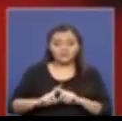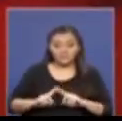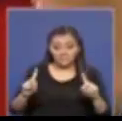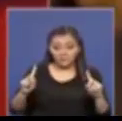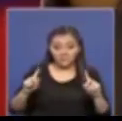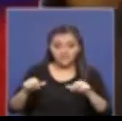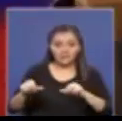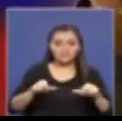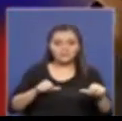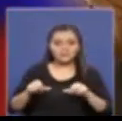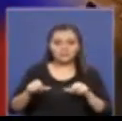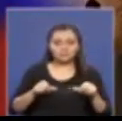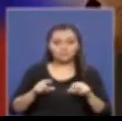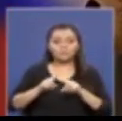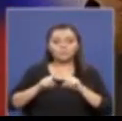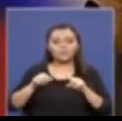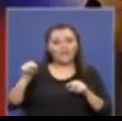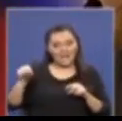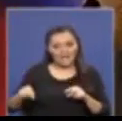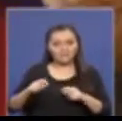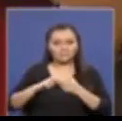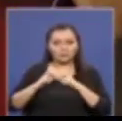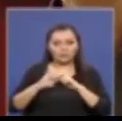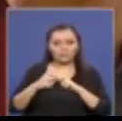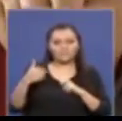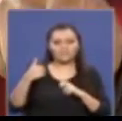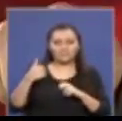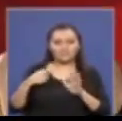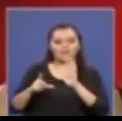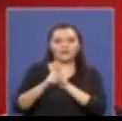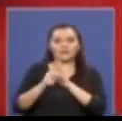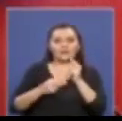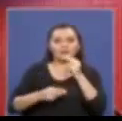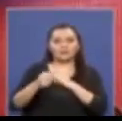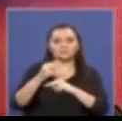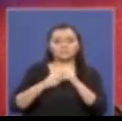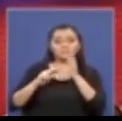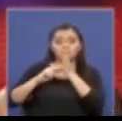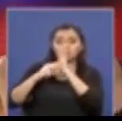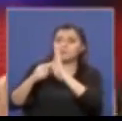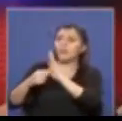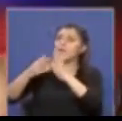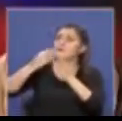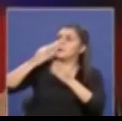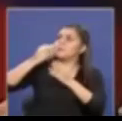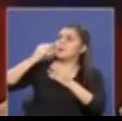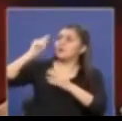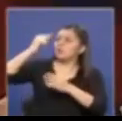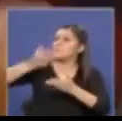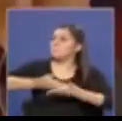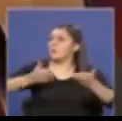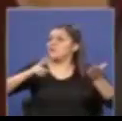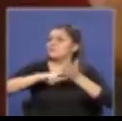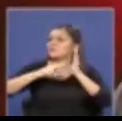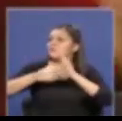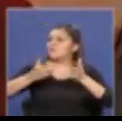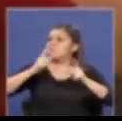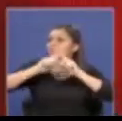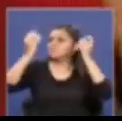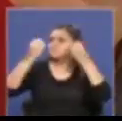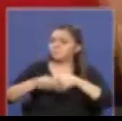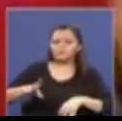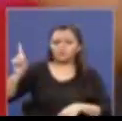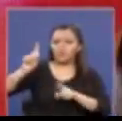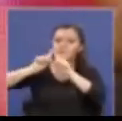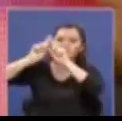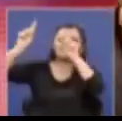entre propiedad y administración, y por eso saltan con la ley de herencia. Pero que me hablen como ricos, que me hablen como acumuladores, que no me hablen